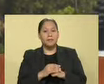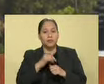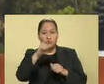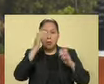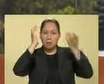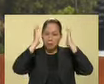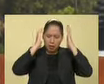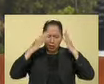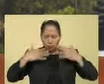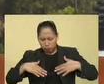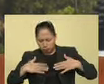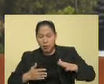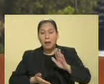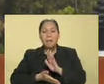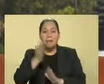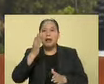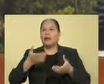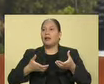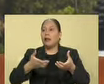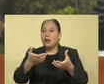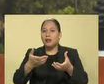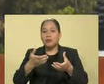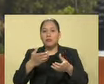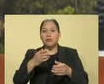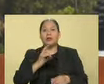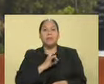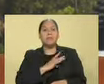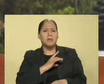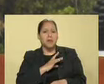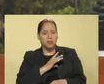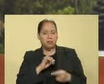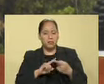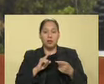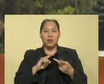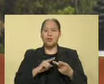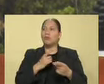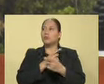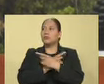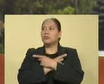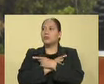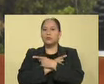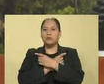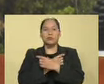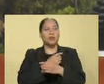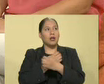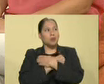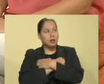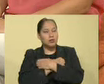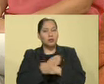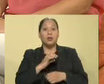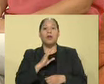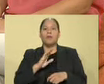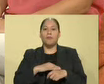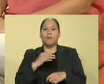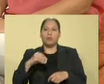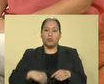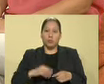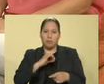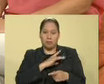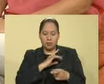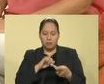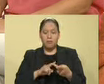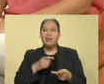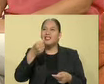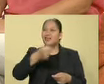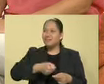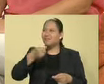y te arreglas para salir en la calle por miedo. Te comportas adecuadamente por miedo. Saludas y